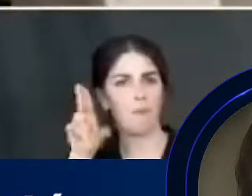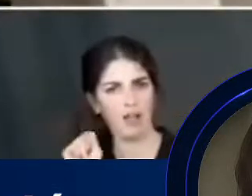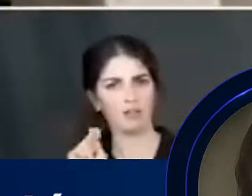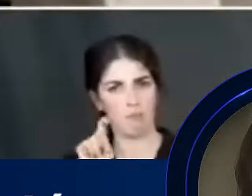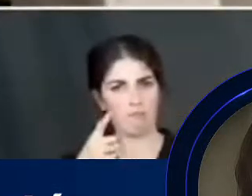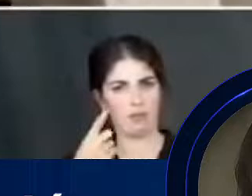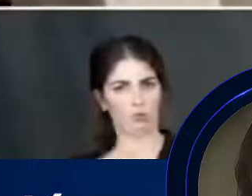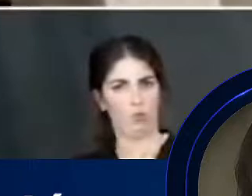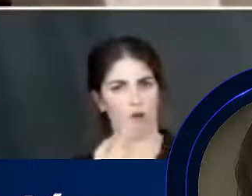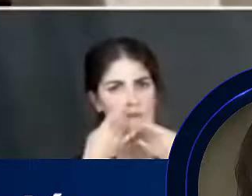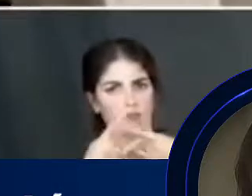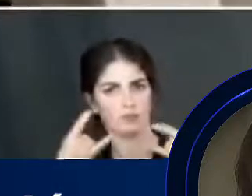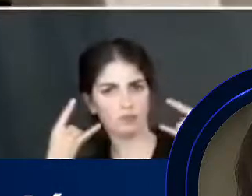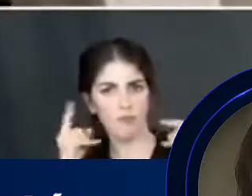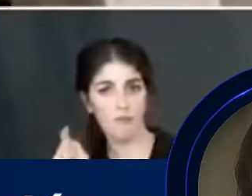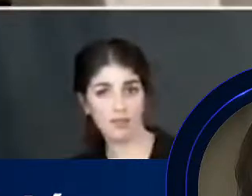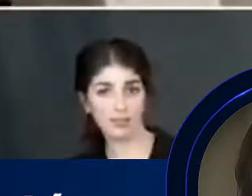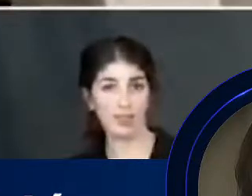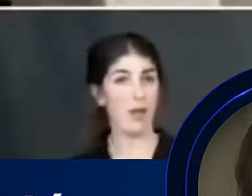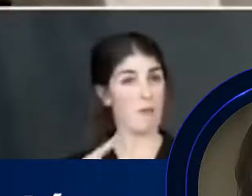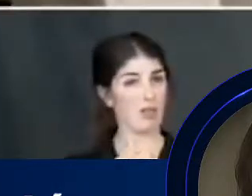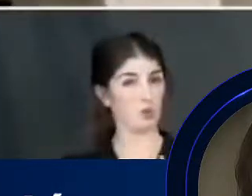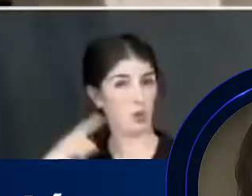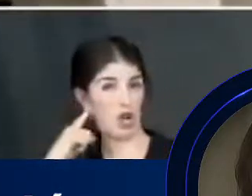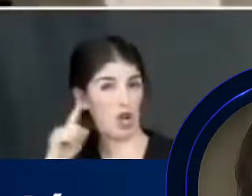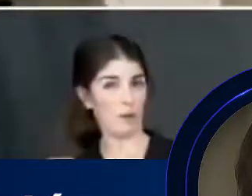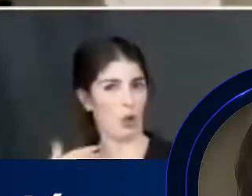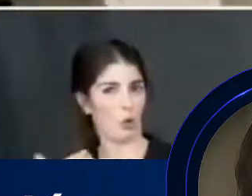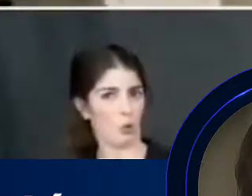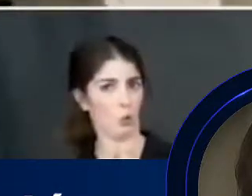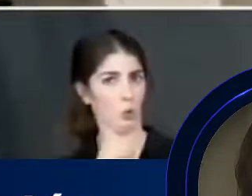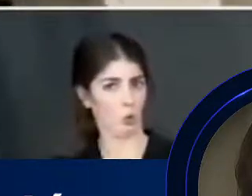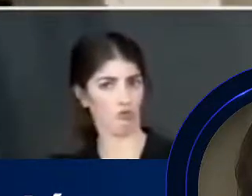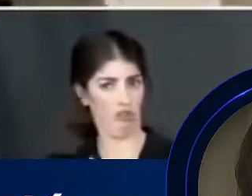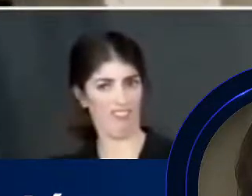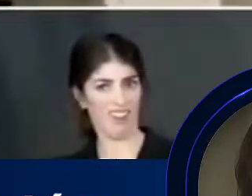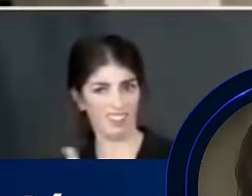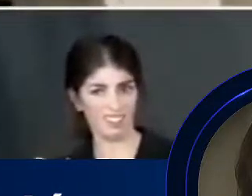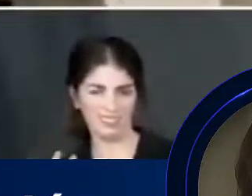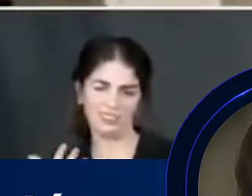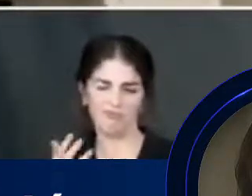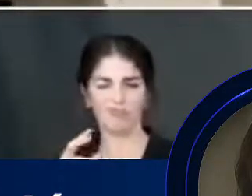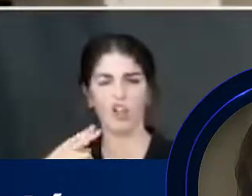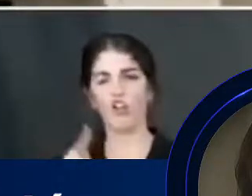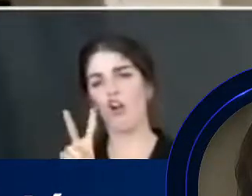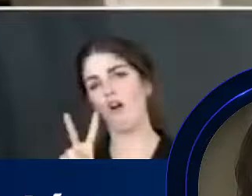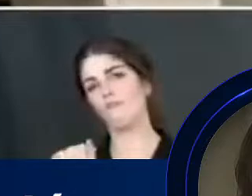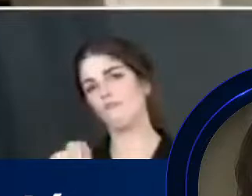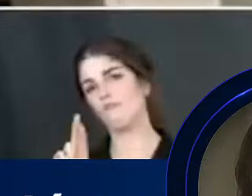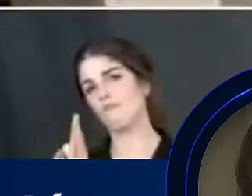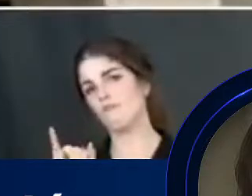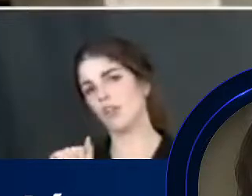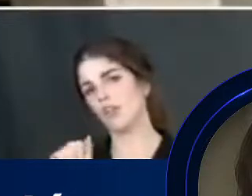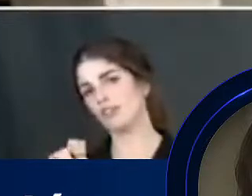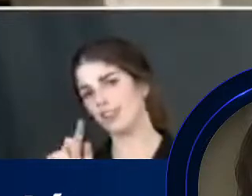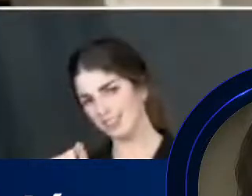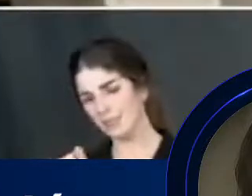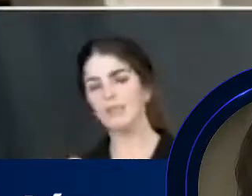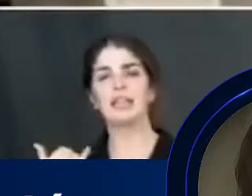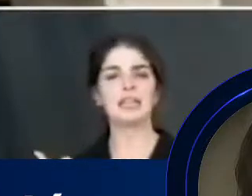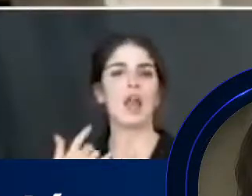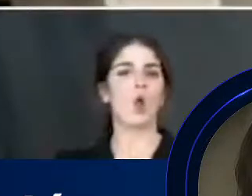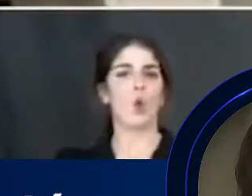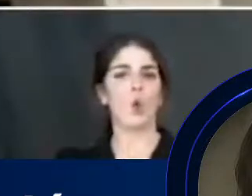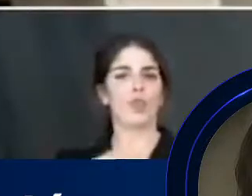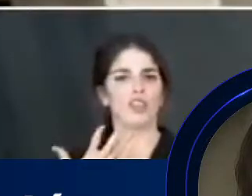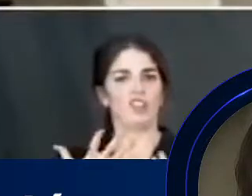gigantesco desafío de poder de vacunar a la mayoría, cuando menos 75% de la